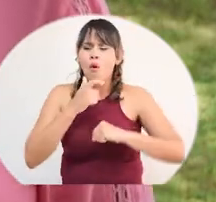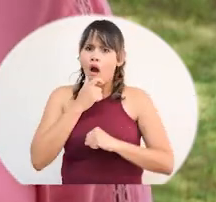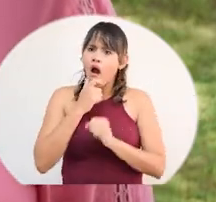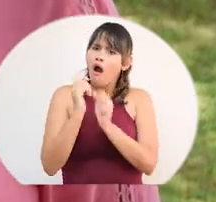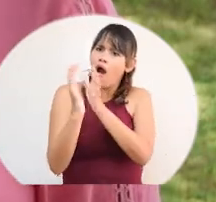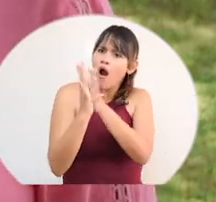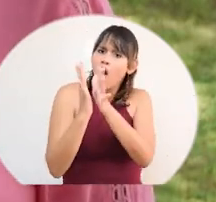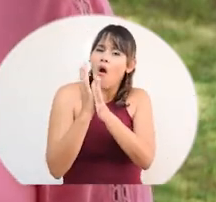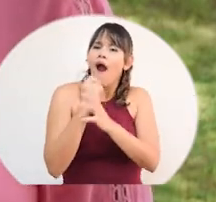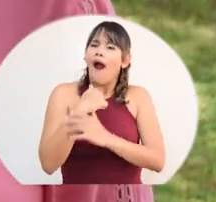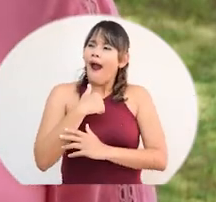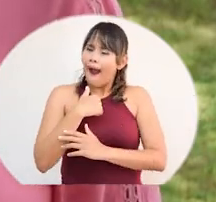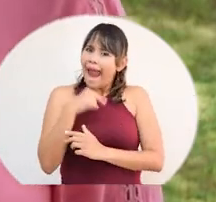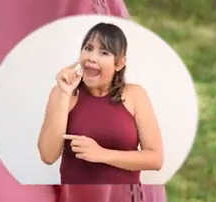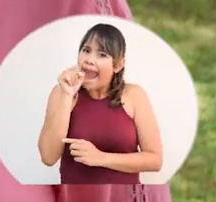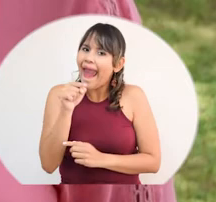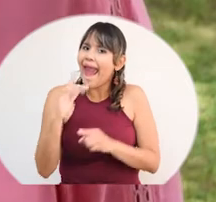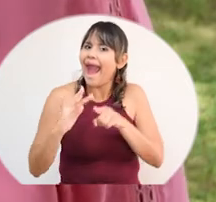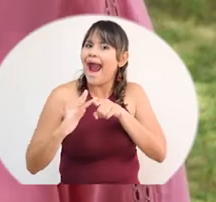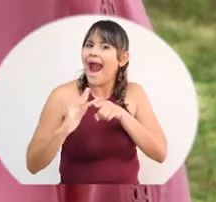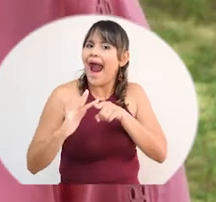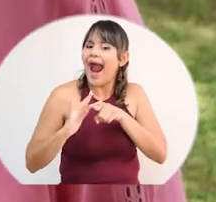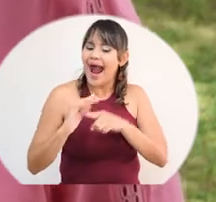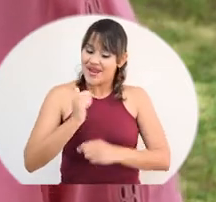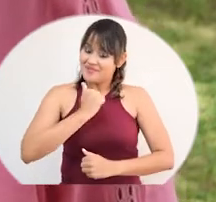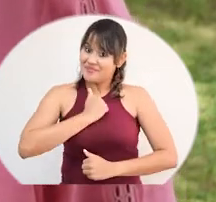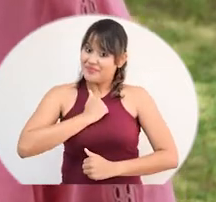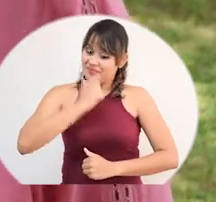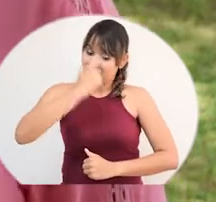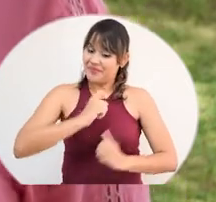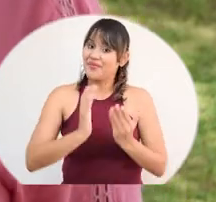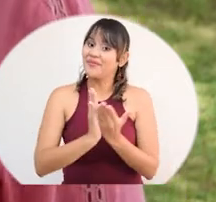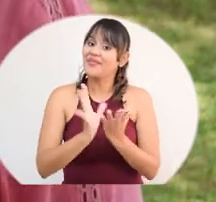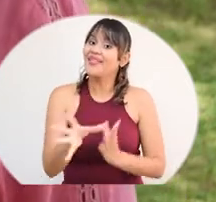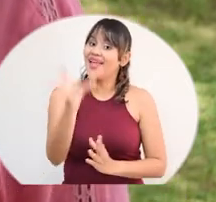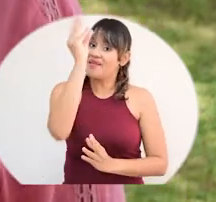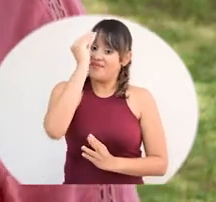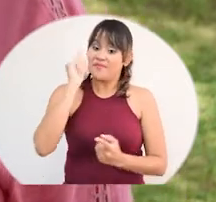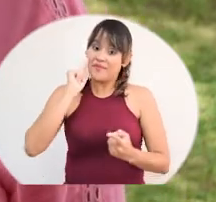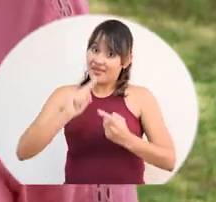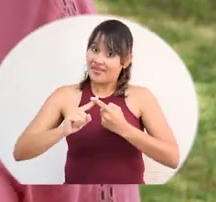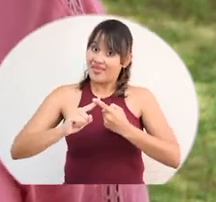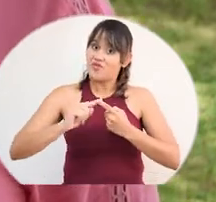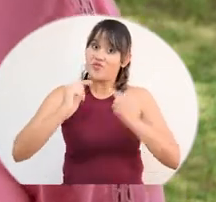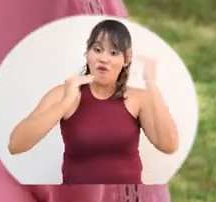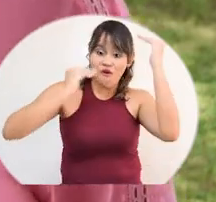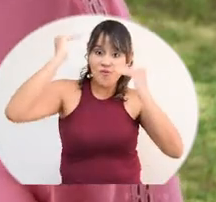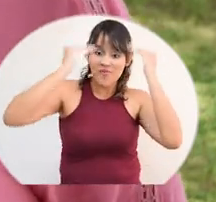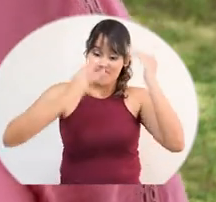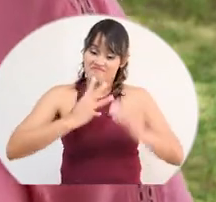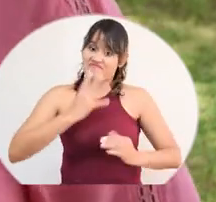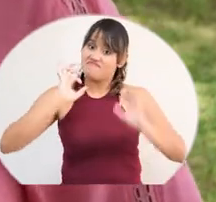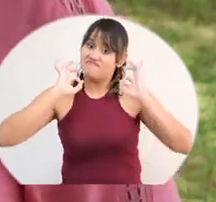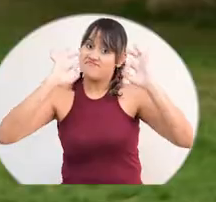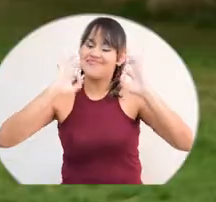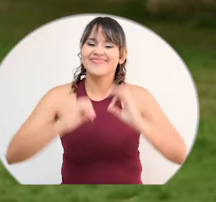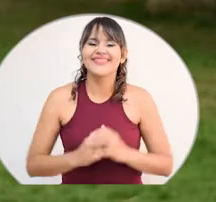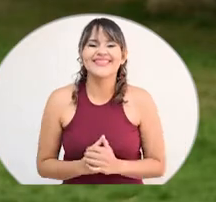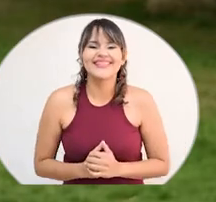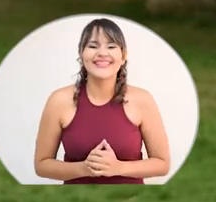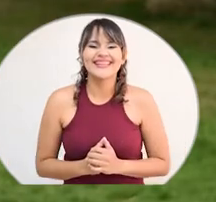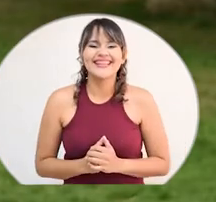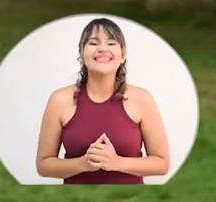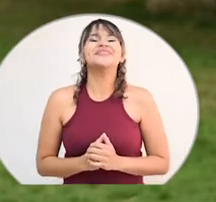aplicar una técnica o un procedimiento que en última lleva el desarrollo de unas competencias en el estudiante